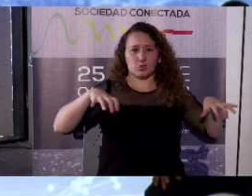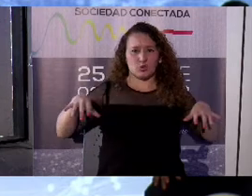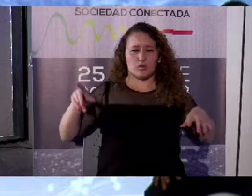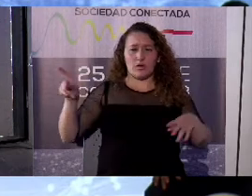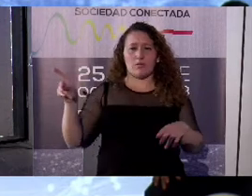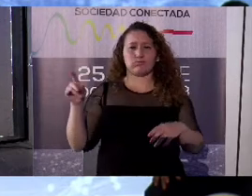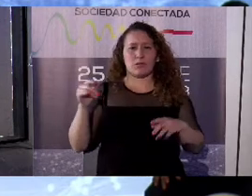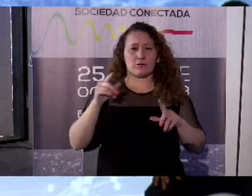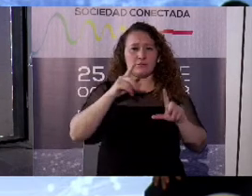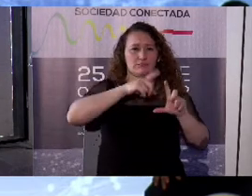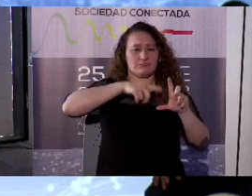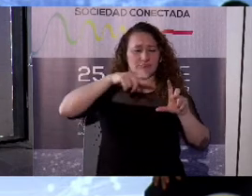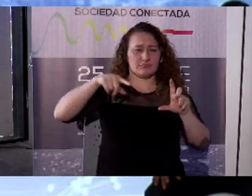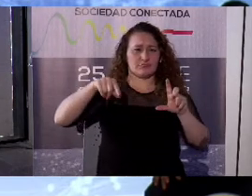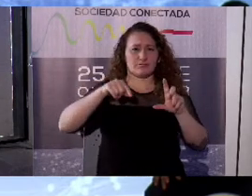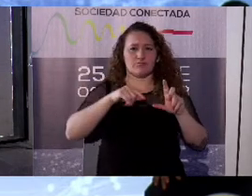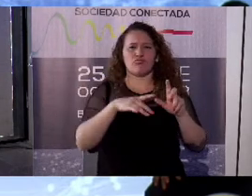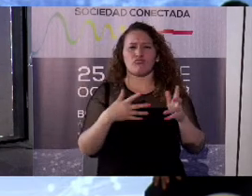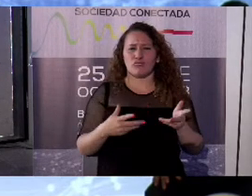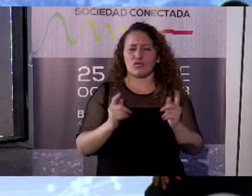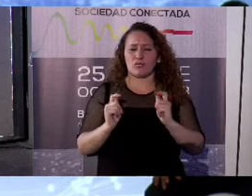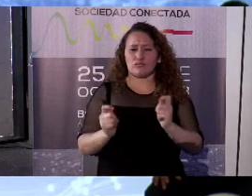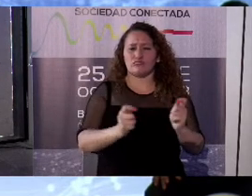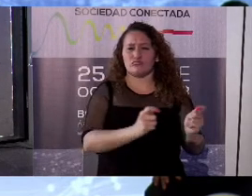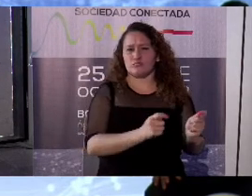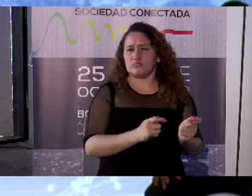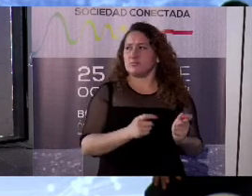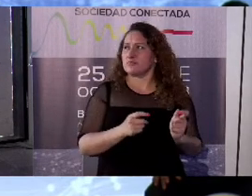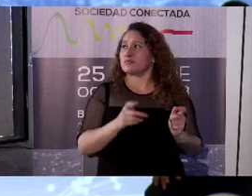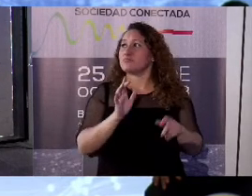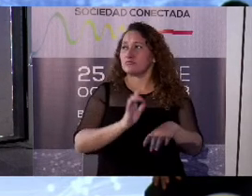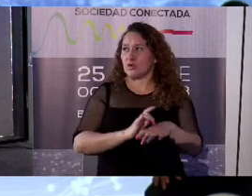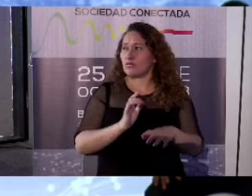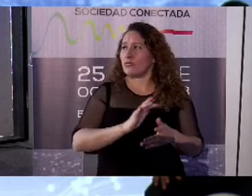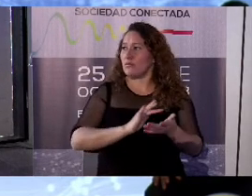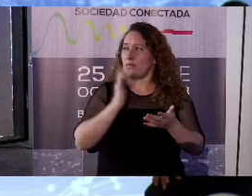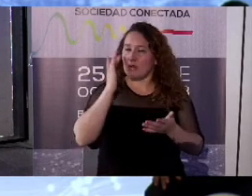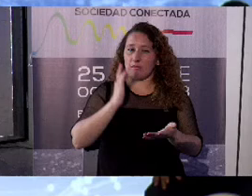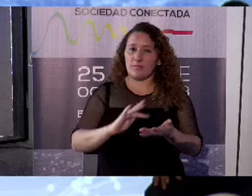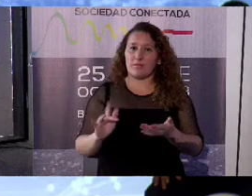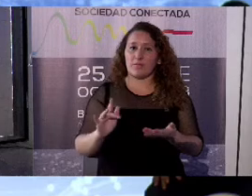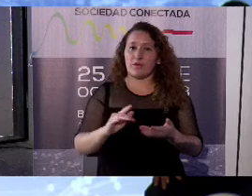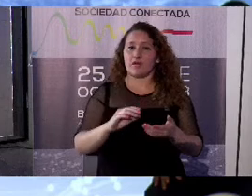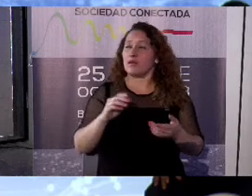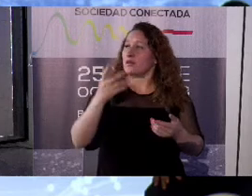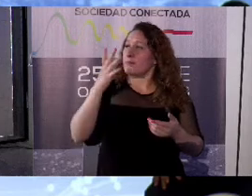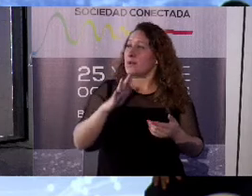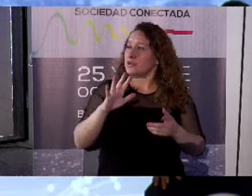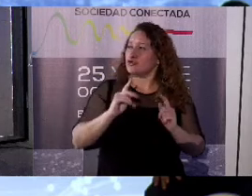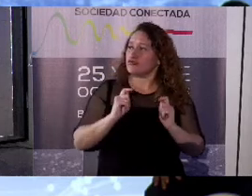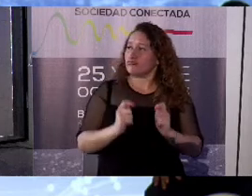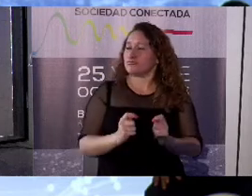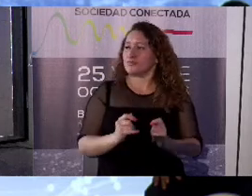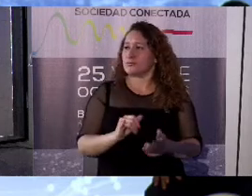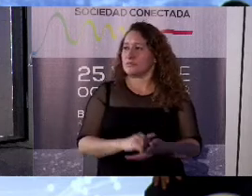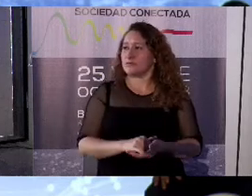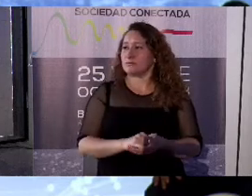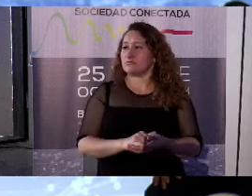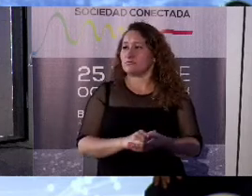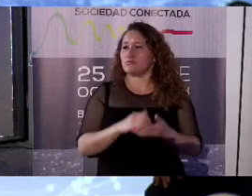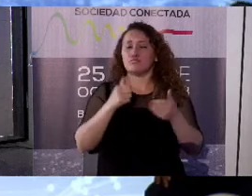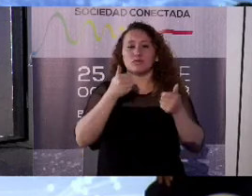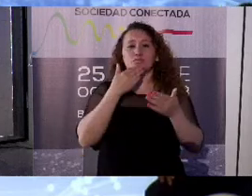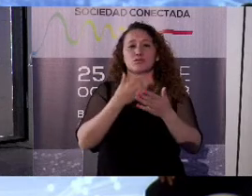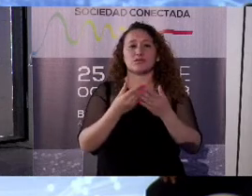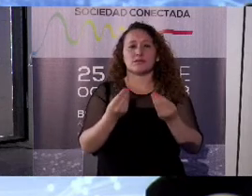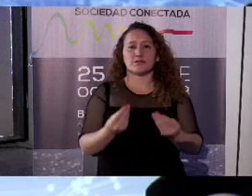era lo que había de acuerdo a las recomendaciones y lo que hubo que limpiar y lo que se asignó está en Amarillo bueno